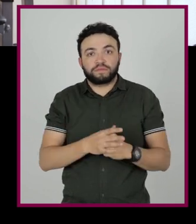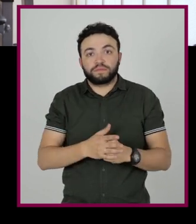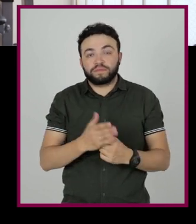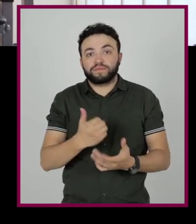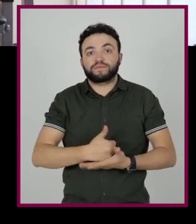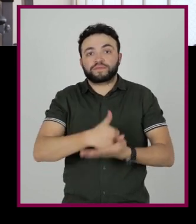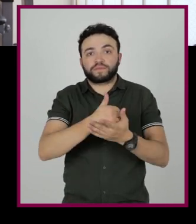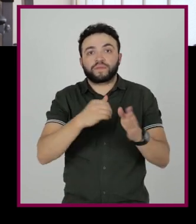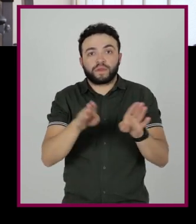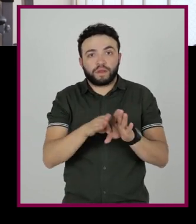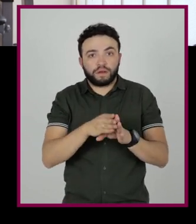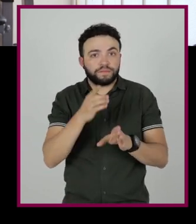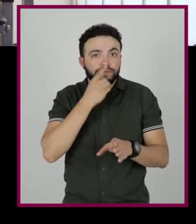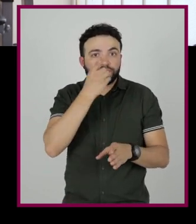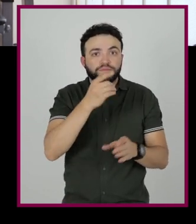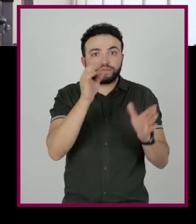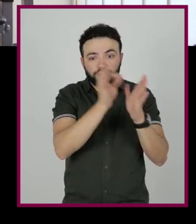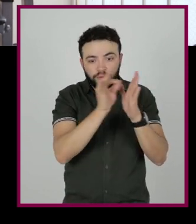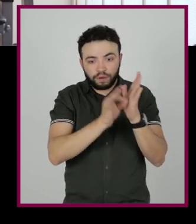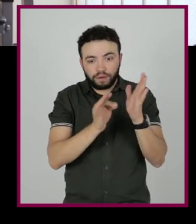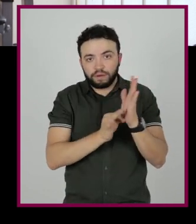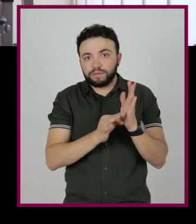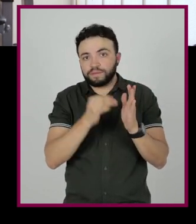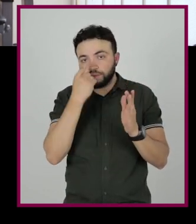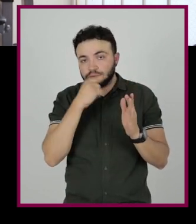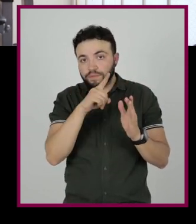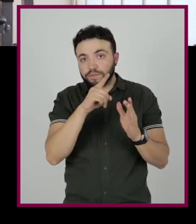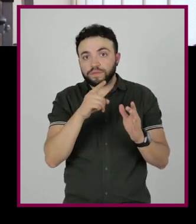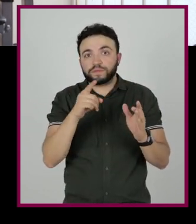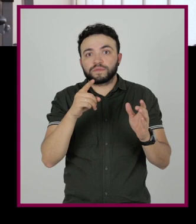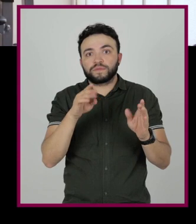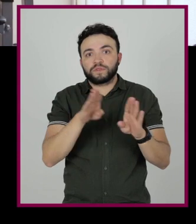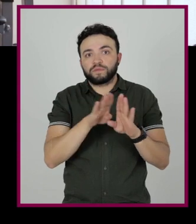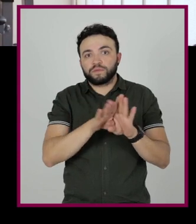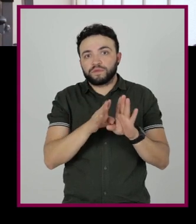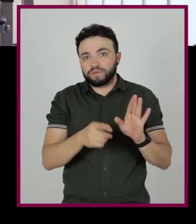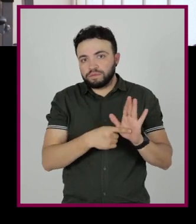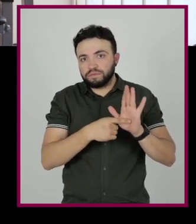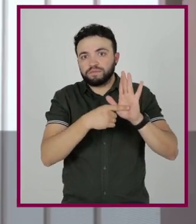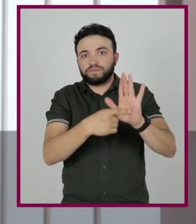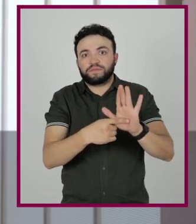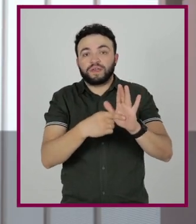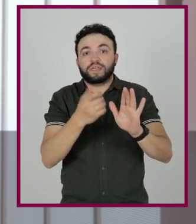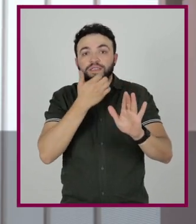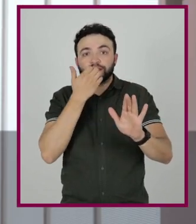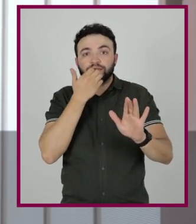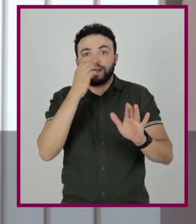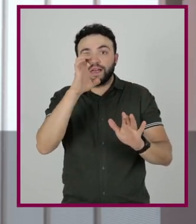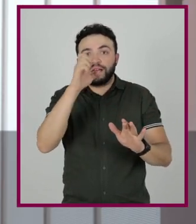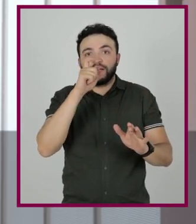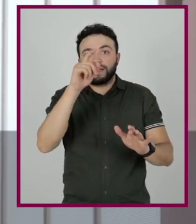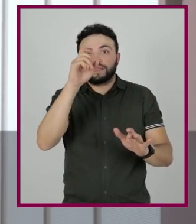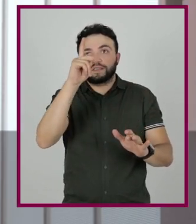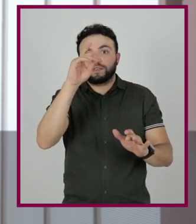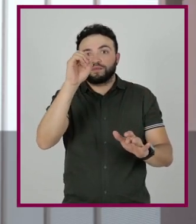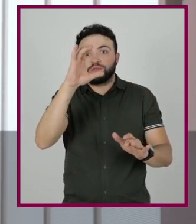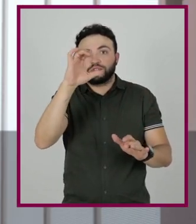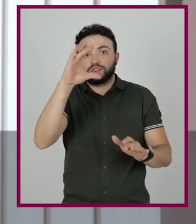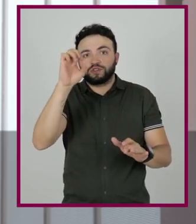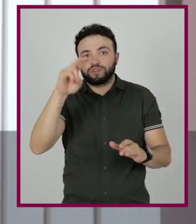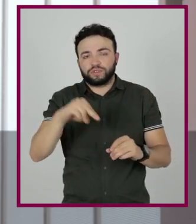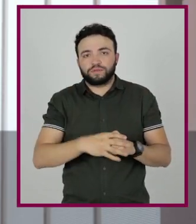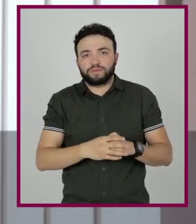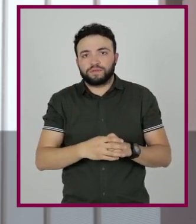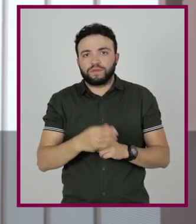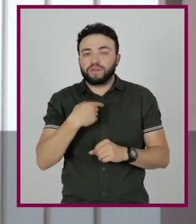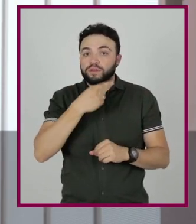Además, ayuda a definir los puntos que hay que cubrir en la presentación de un tema o exposición en clase. Y por supuesto, como ya lo hemos